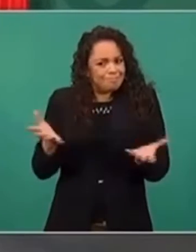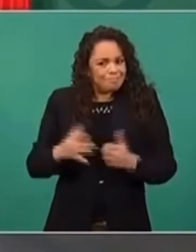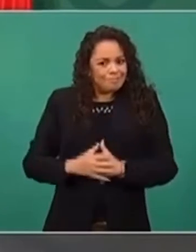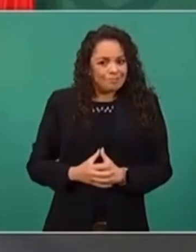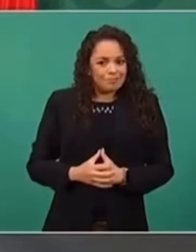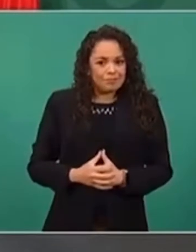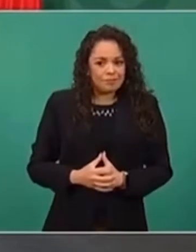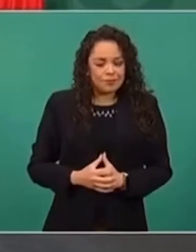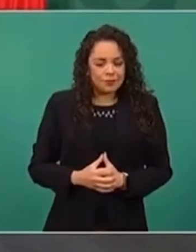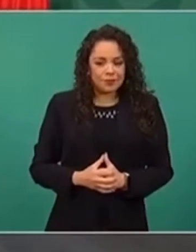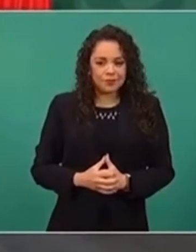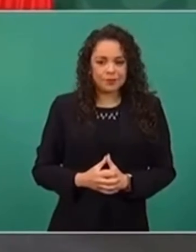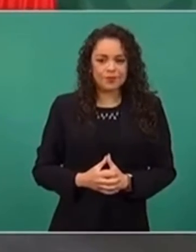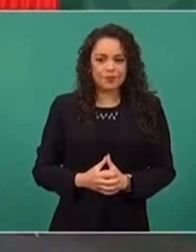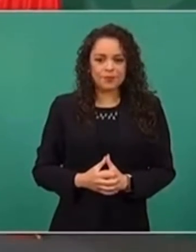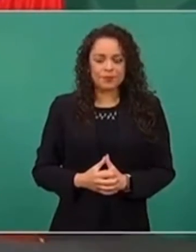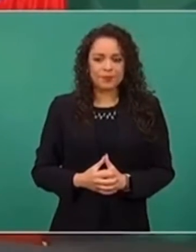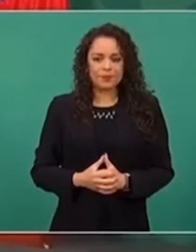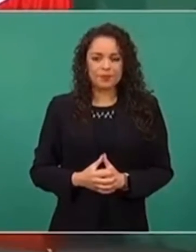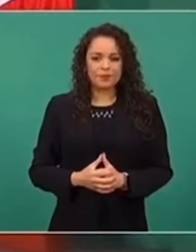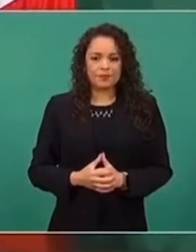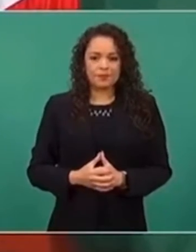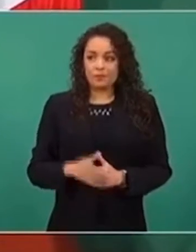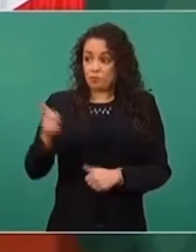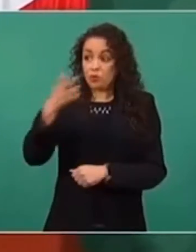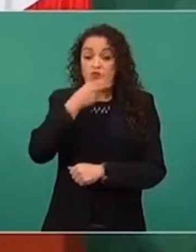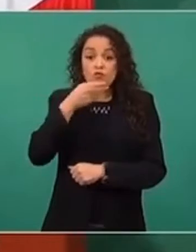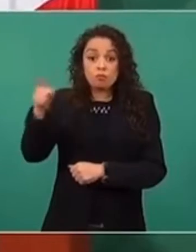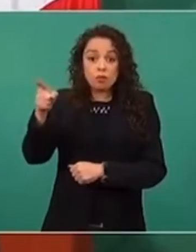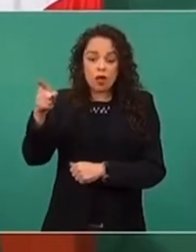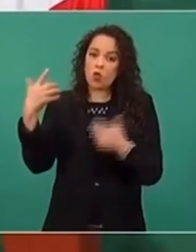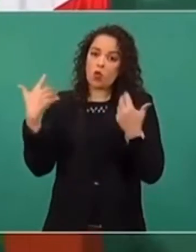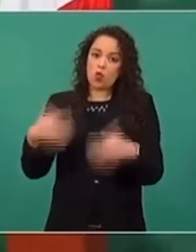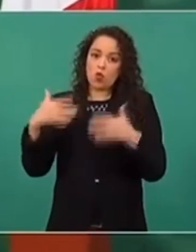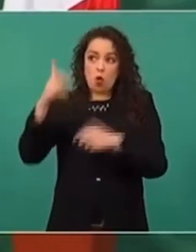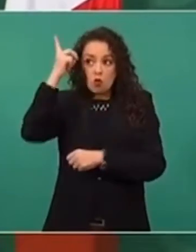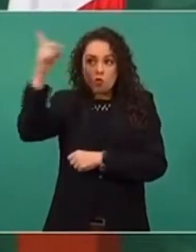es un empresario importante,